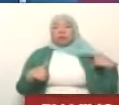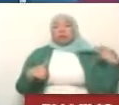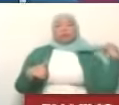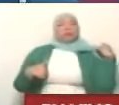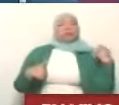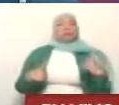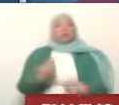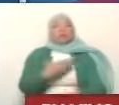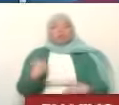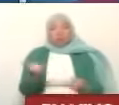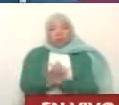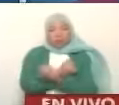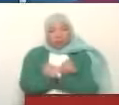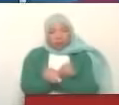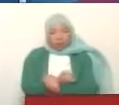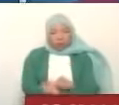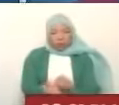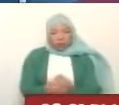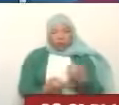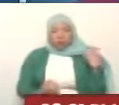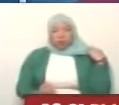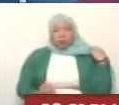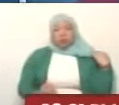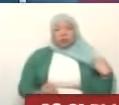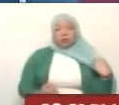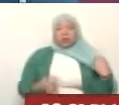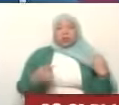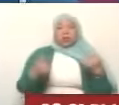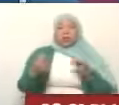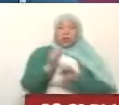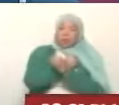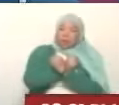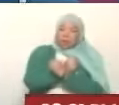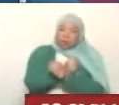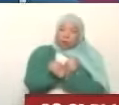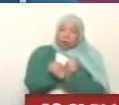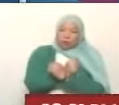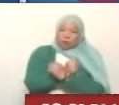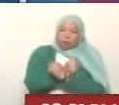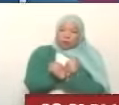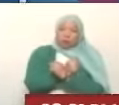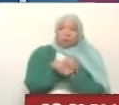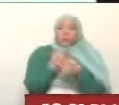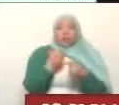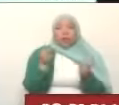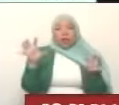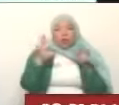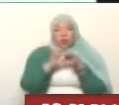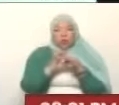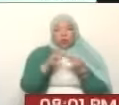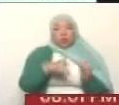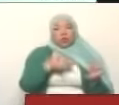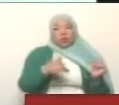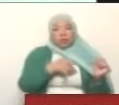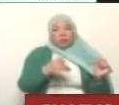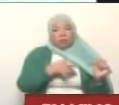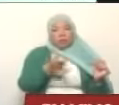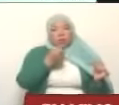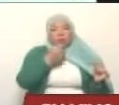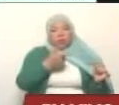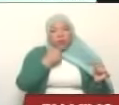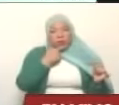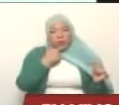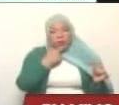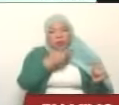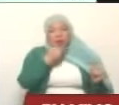nos queremos y nos amamos. Entre nosotros priva el amor, la unión, los sentimientos bonitos, las